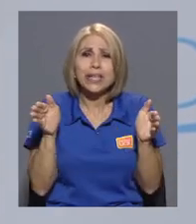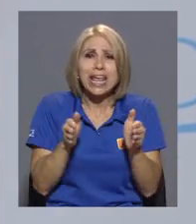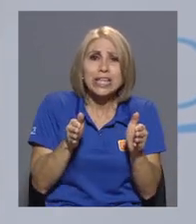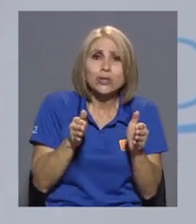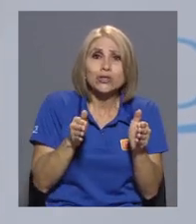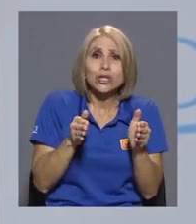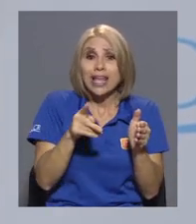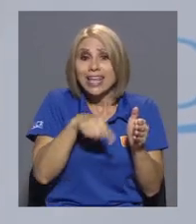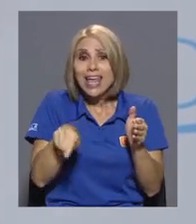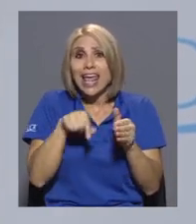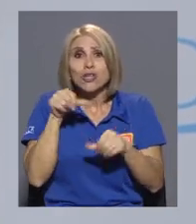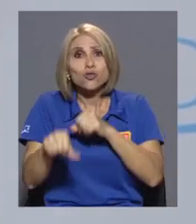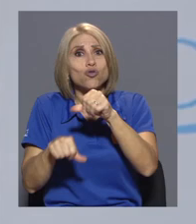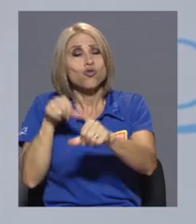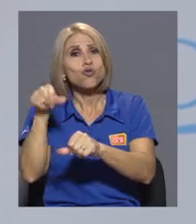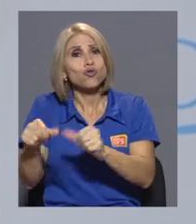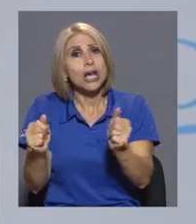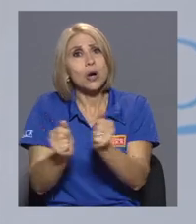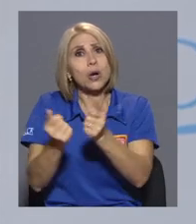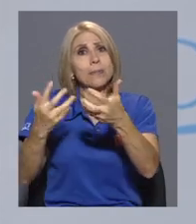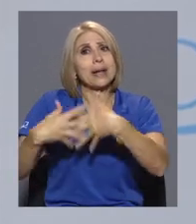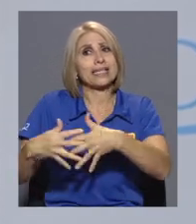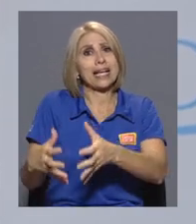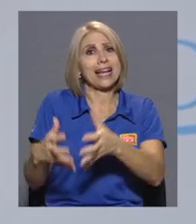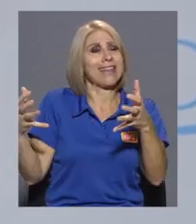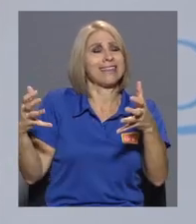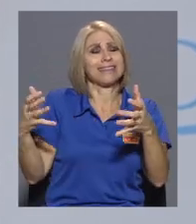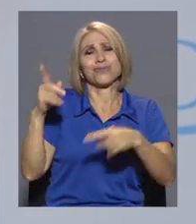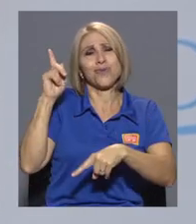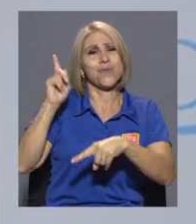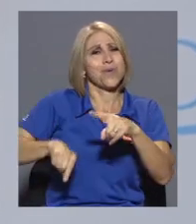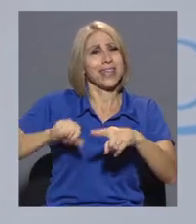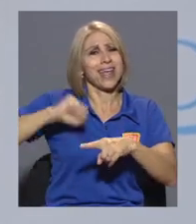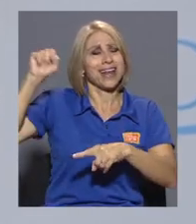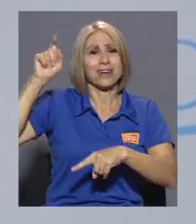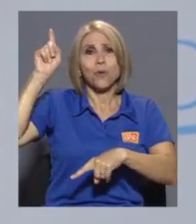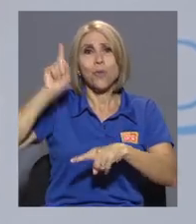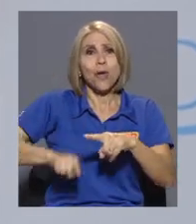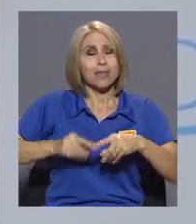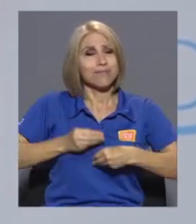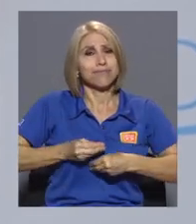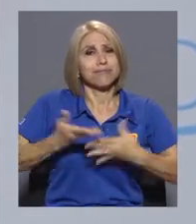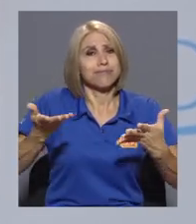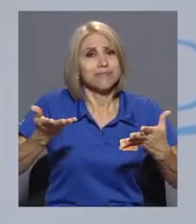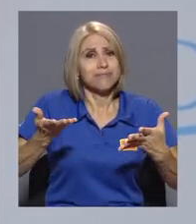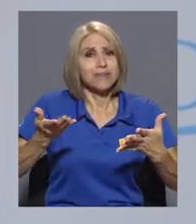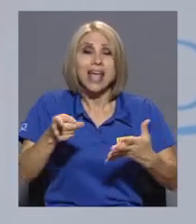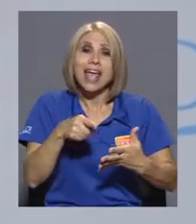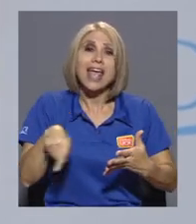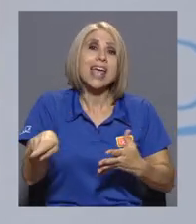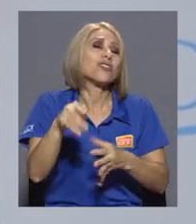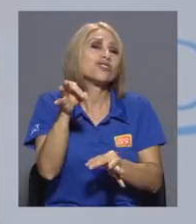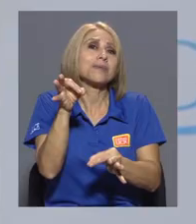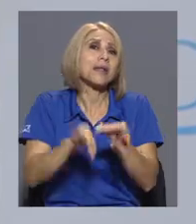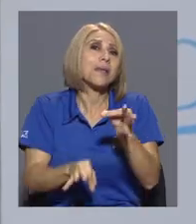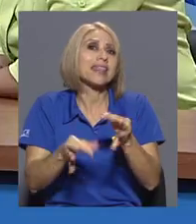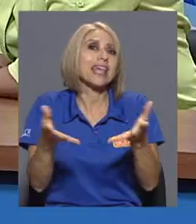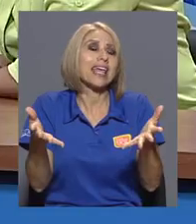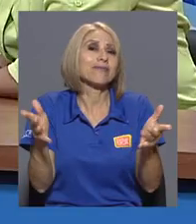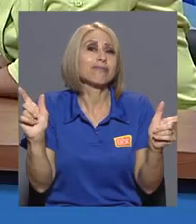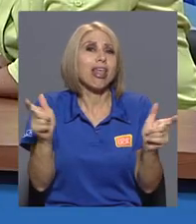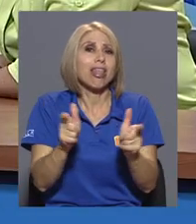gigantes como estos, ¿verdad? no tienen una oportunidad de ganar ni de escucharse, entonces ellos simplemente los extinguieron.